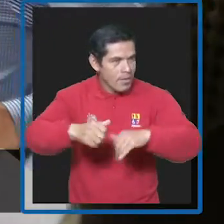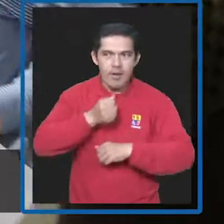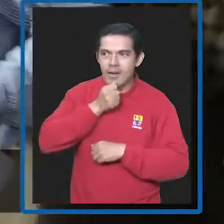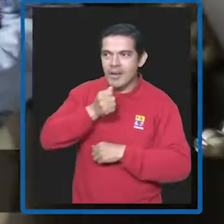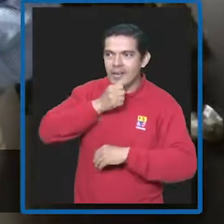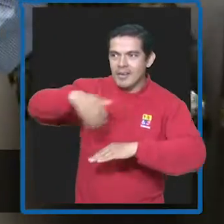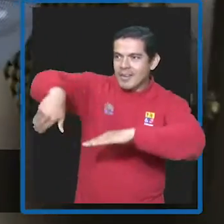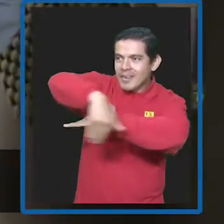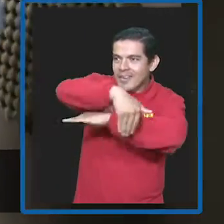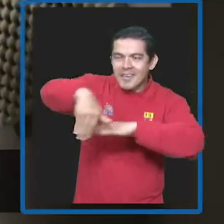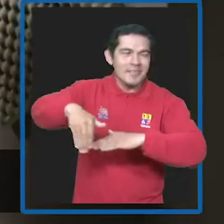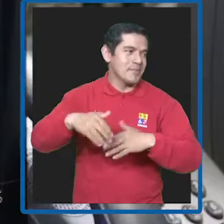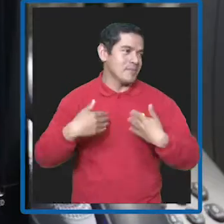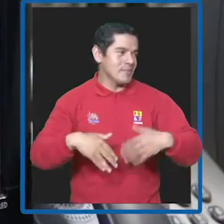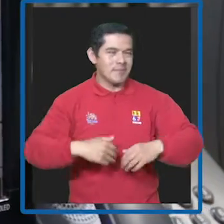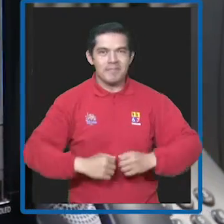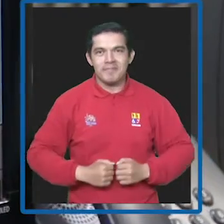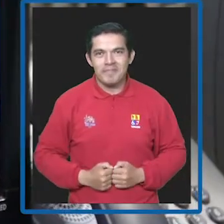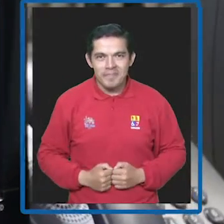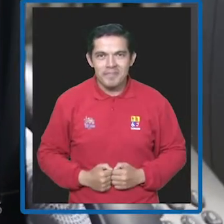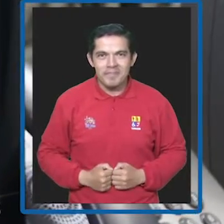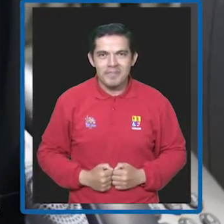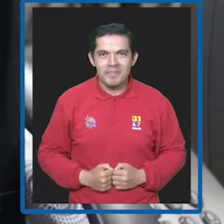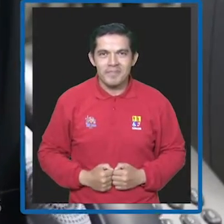voy a seguir con la reportería en la calle.